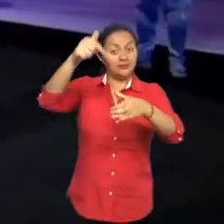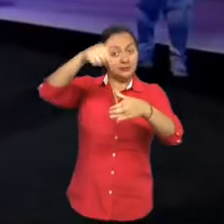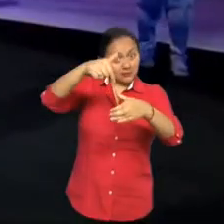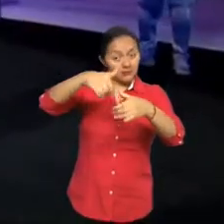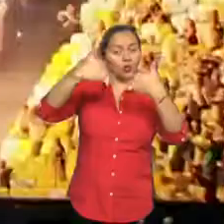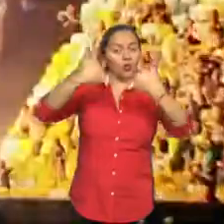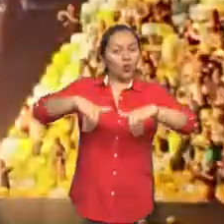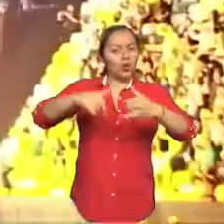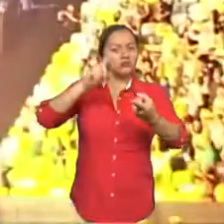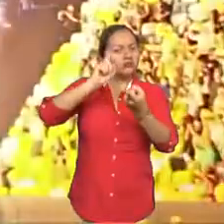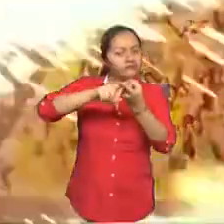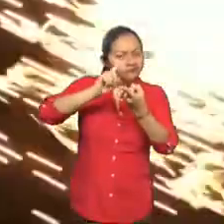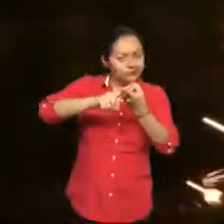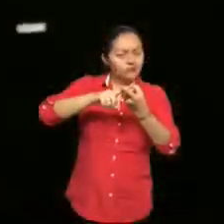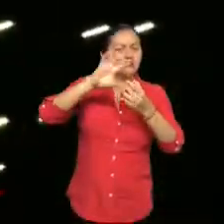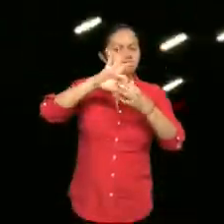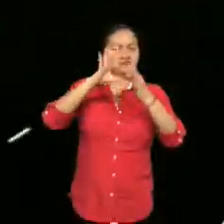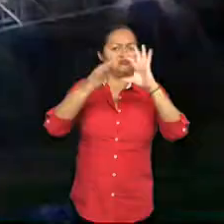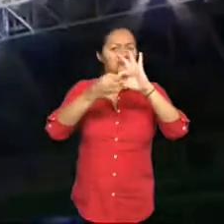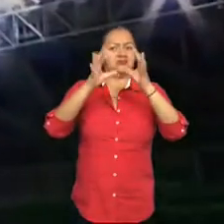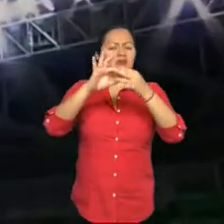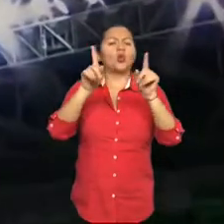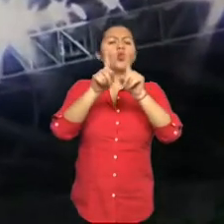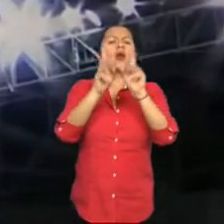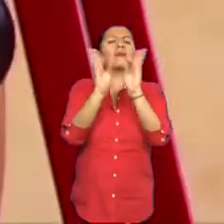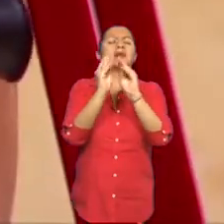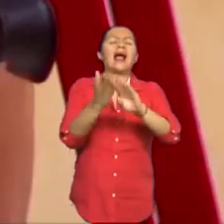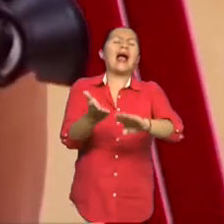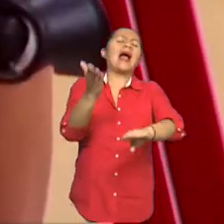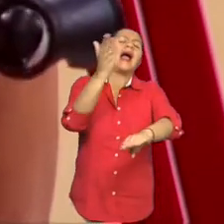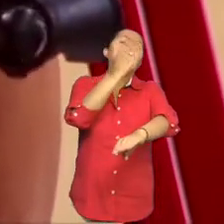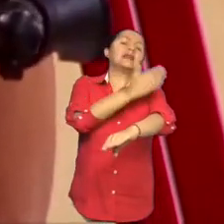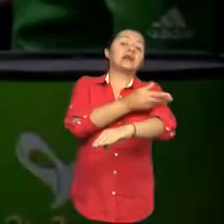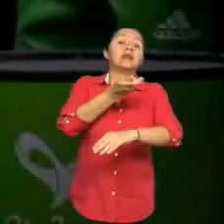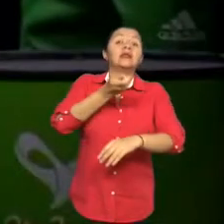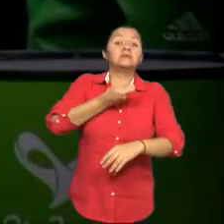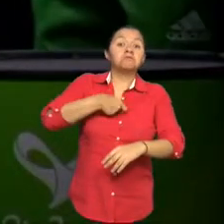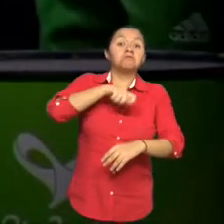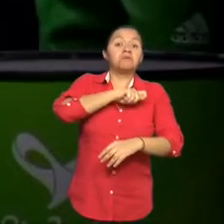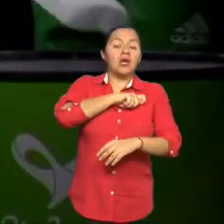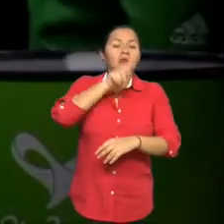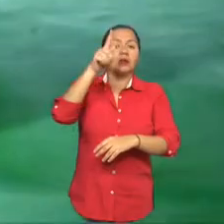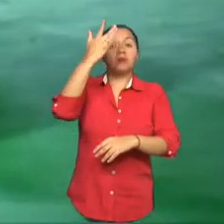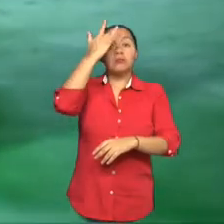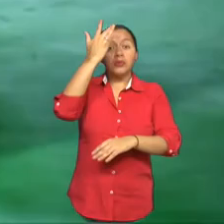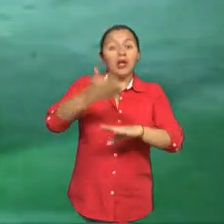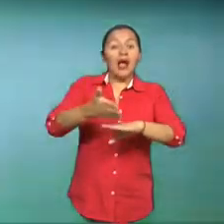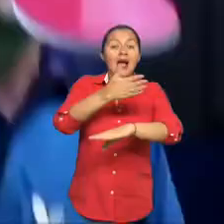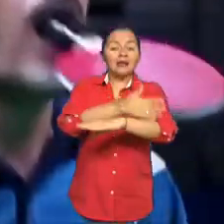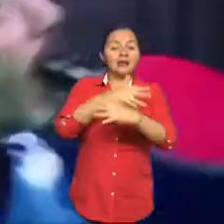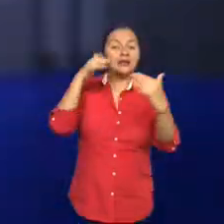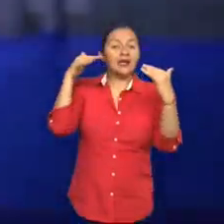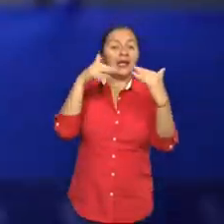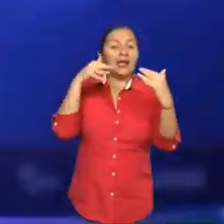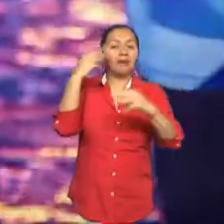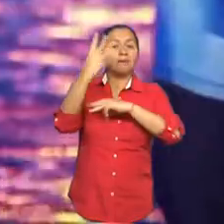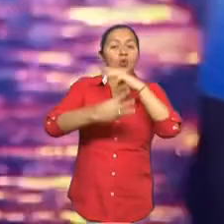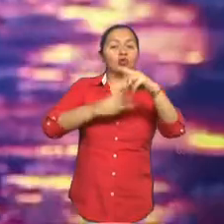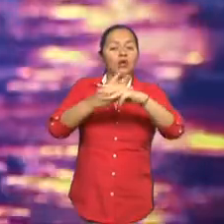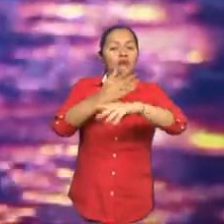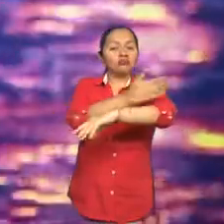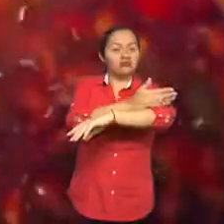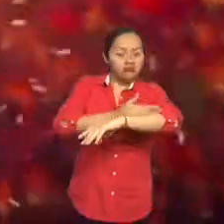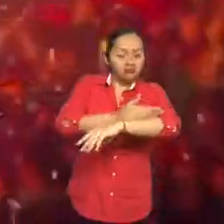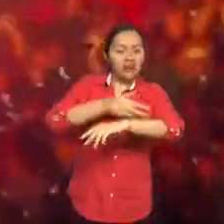Juegos comenzaron como un pequeño evento español con los veteranos que sufrieron algún tipo de amputación en la Segunda Guerra Mundial, hasta llegar a